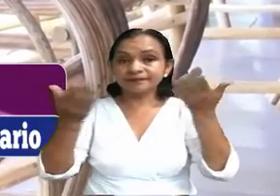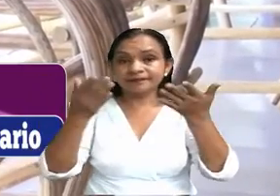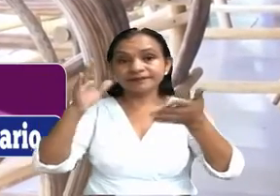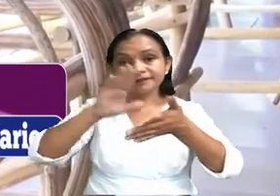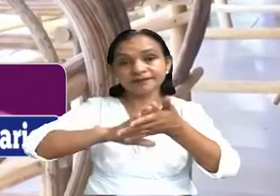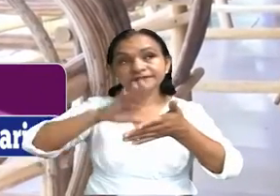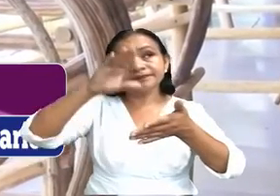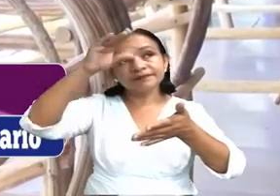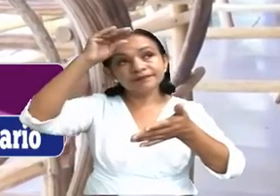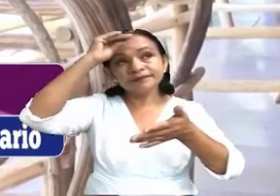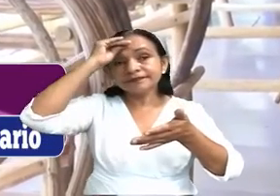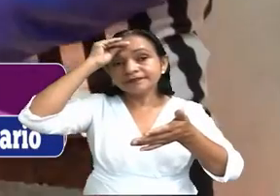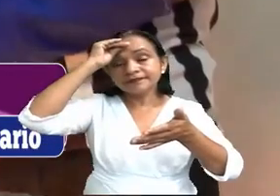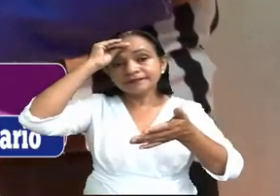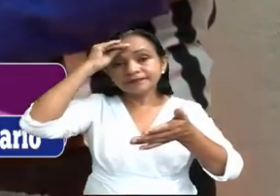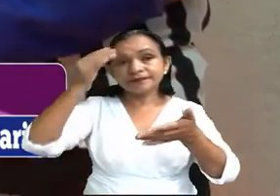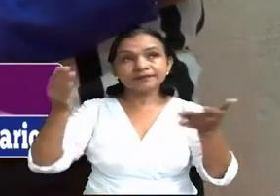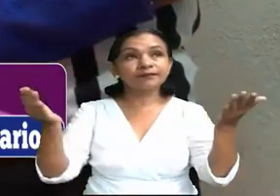para